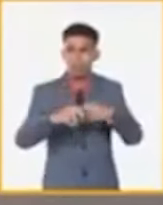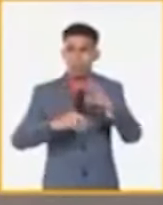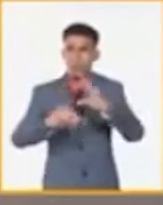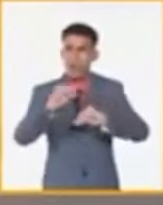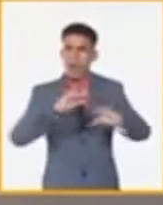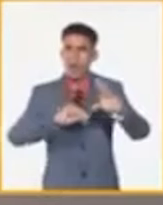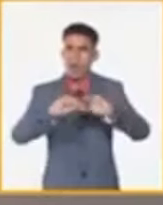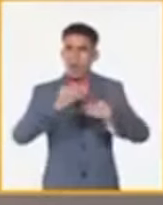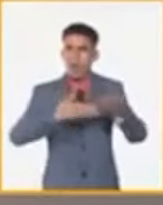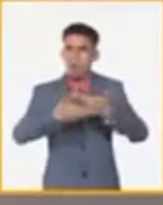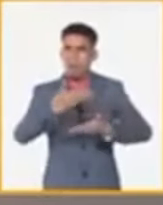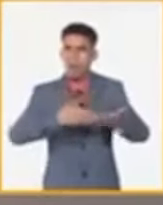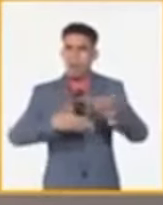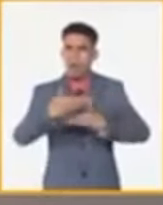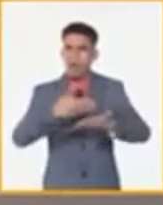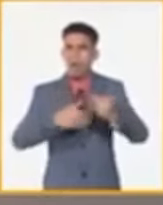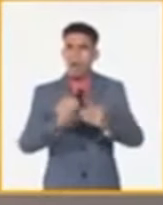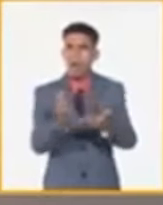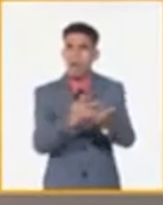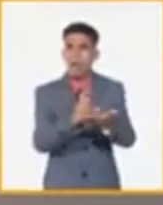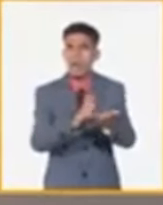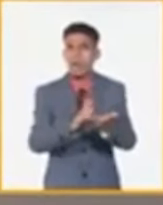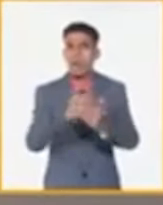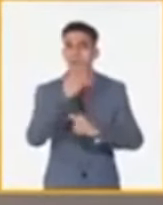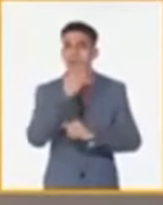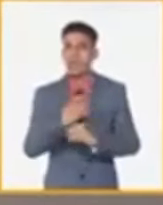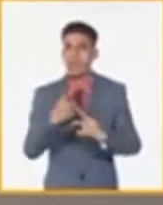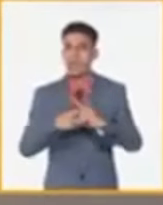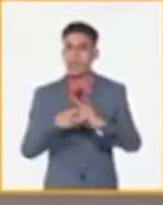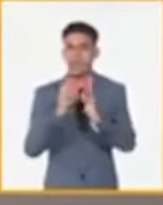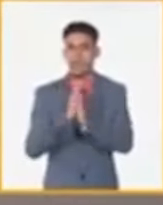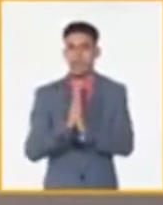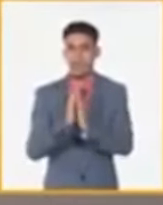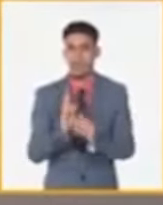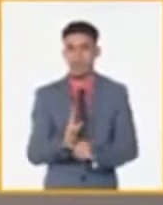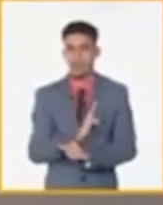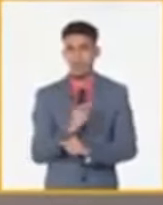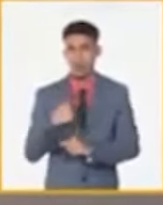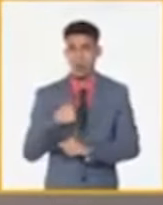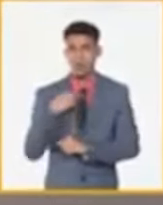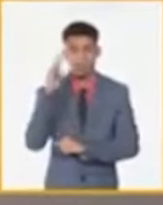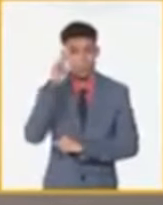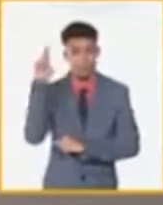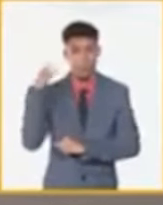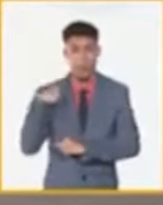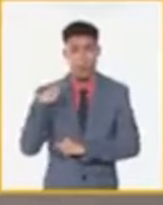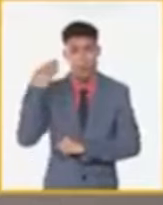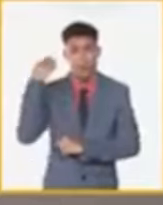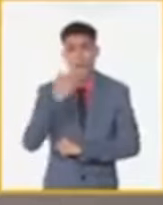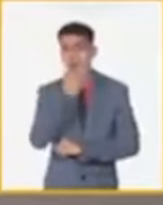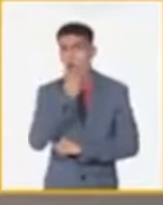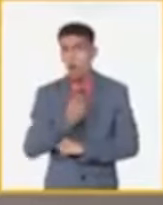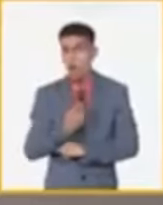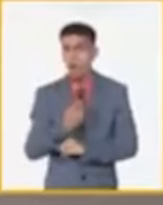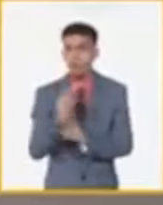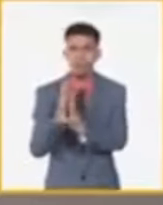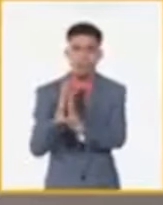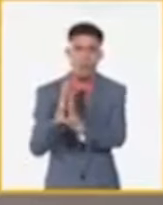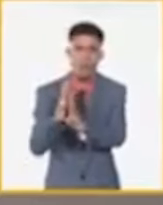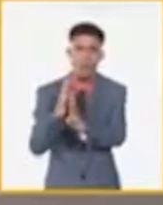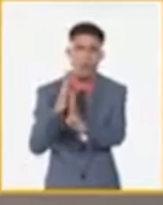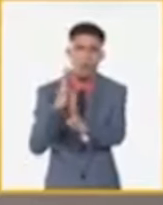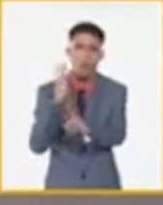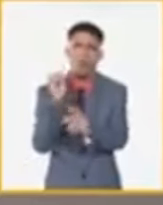tema Y se convirtió en el libro Fidel y la religi Yo lo recuerdo muy Joven que se hací colas tremendas para